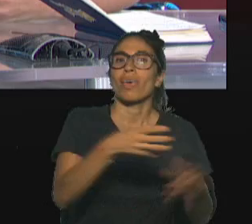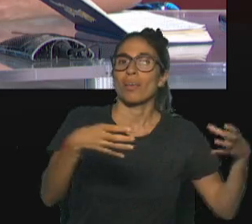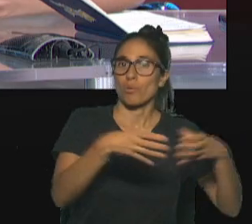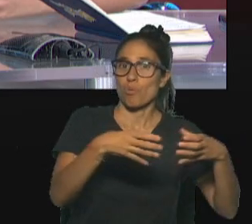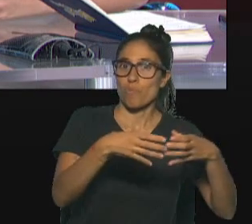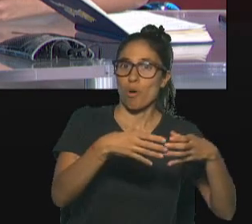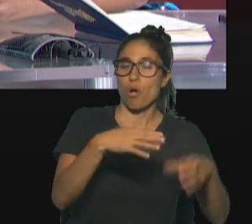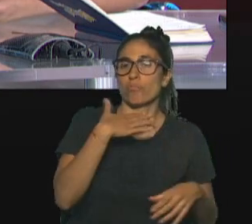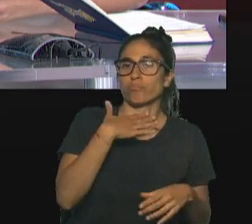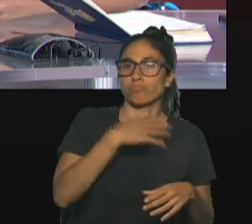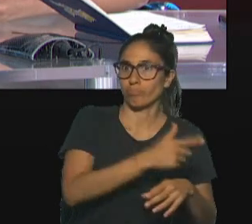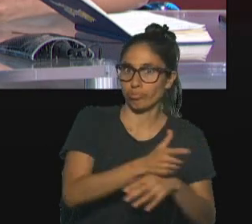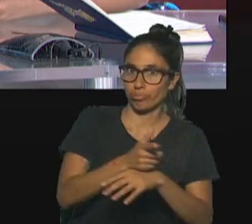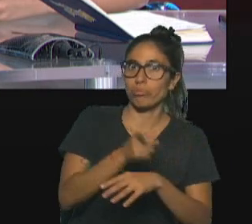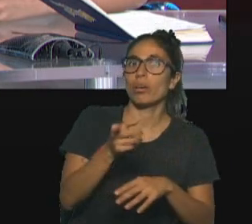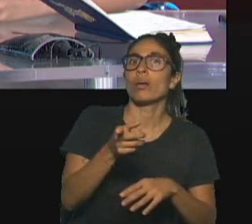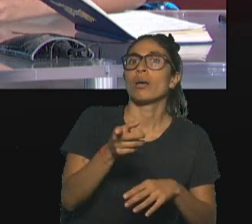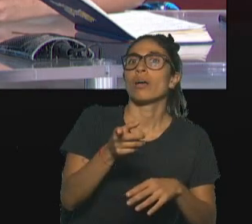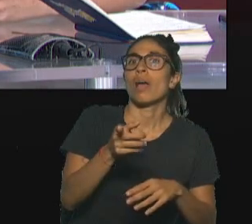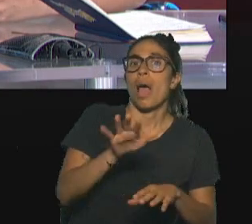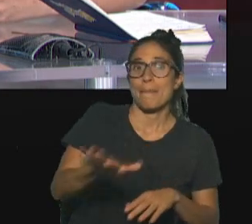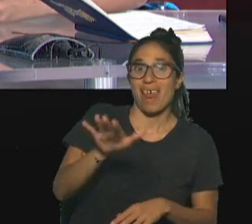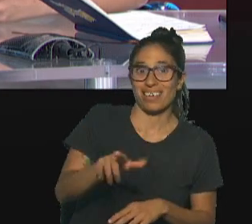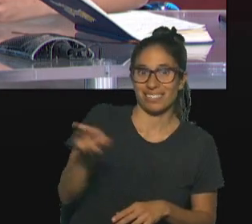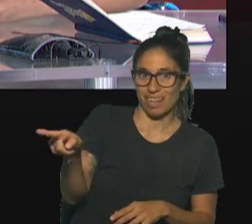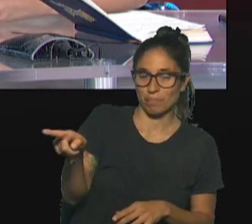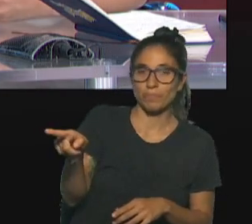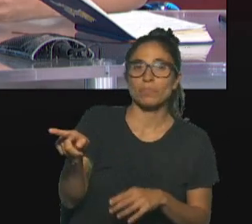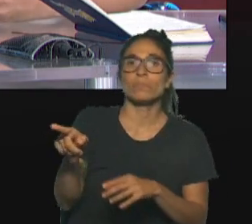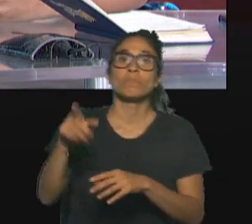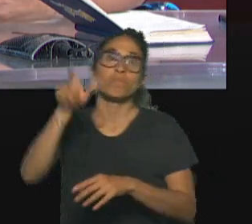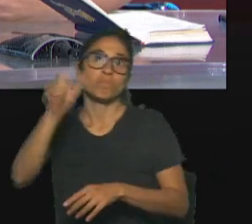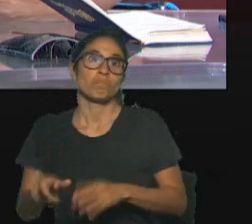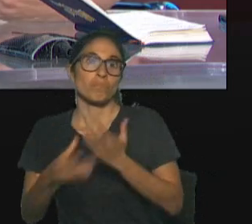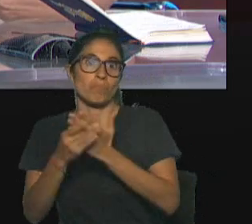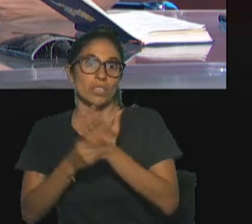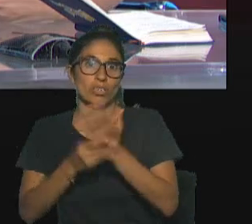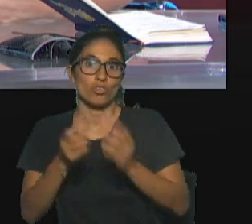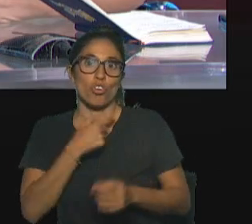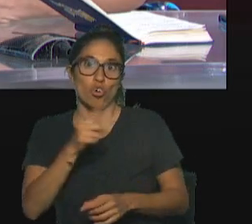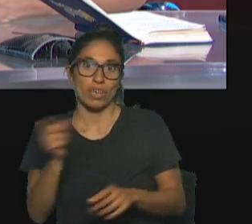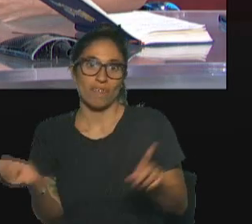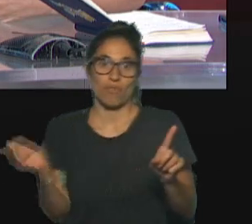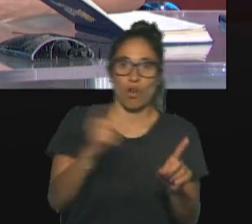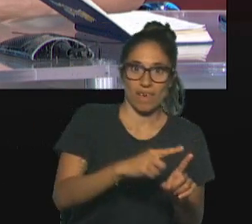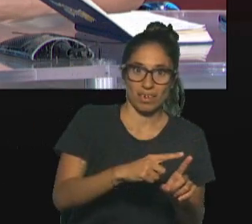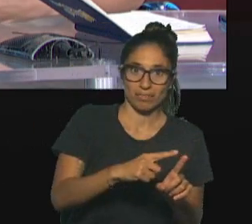advertir, si él no renuncia, acá va a haber una guerra civil, un genocidio. No está... De